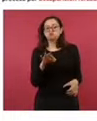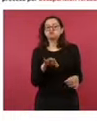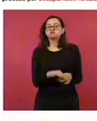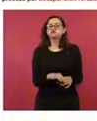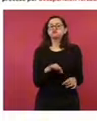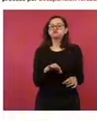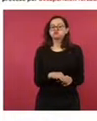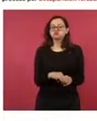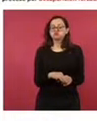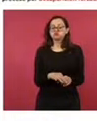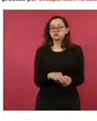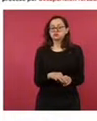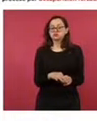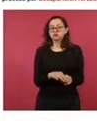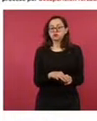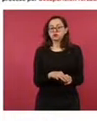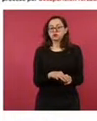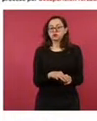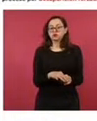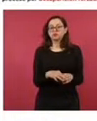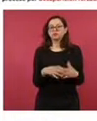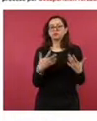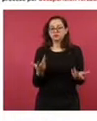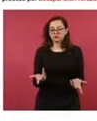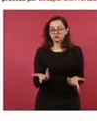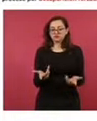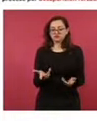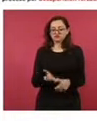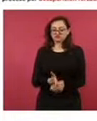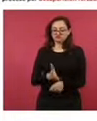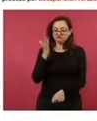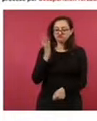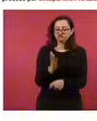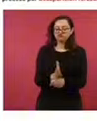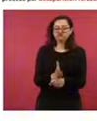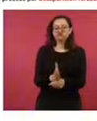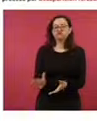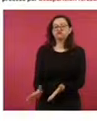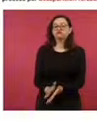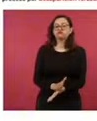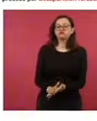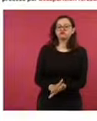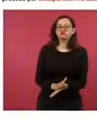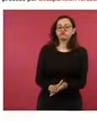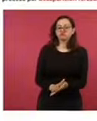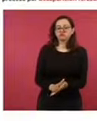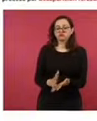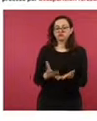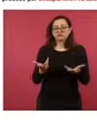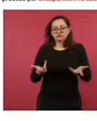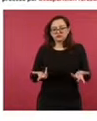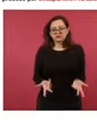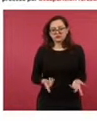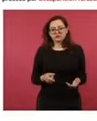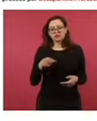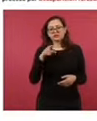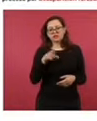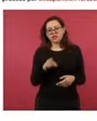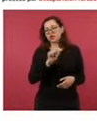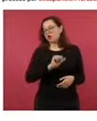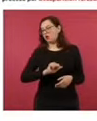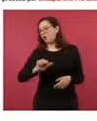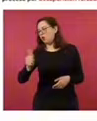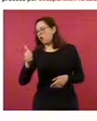al exgobernador Javier n una suspensión provisional para que él no sea detenido por alguna otra orden de